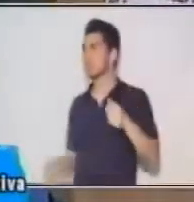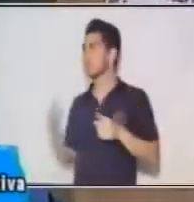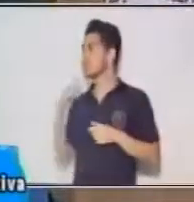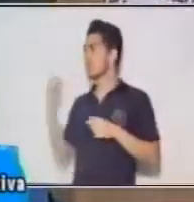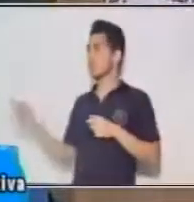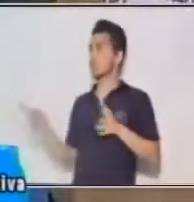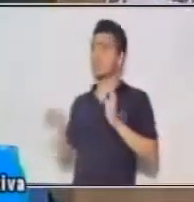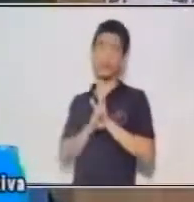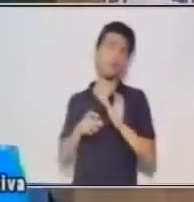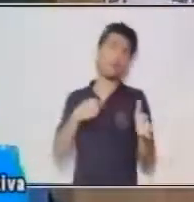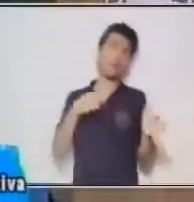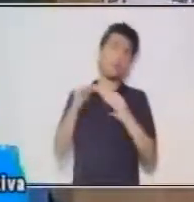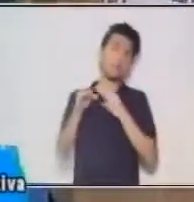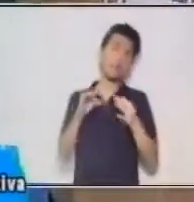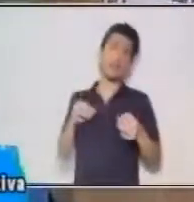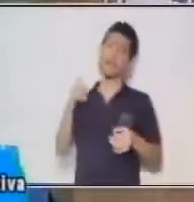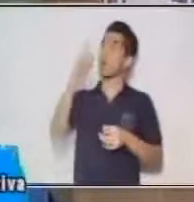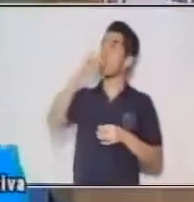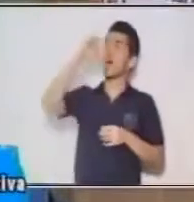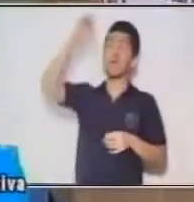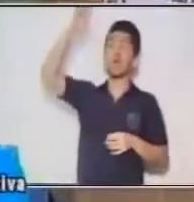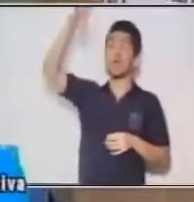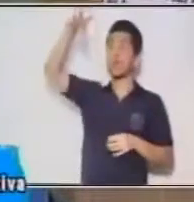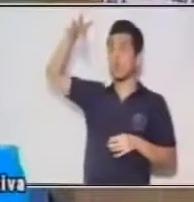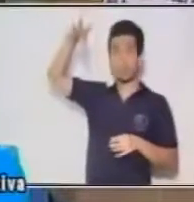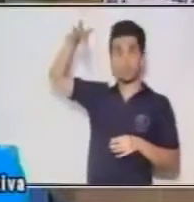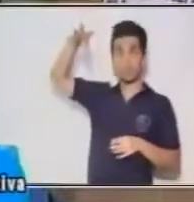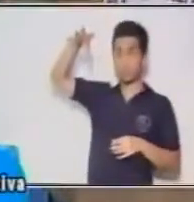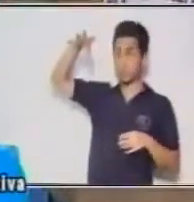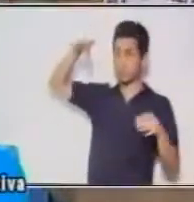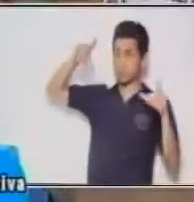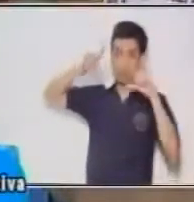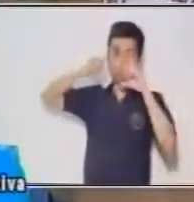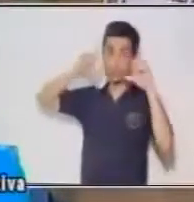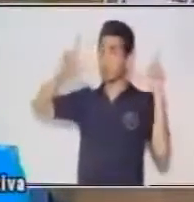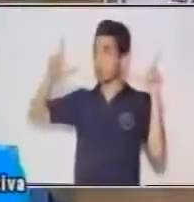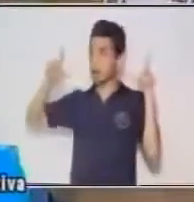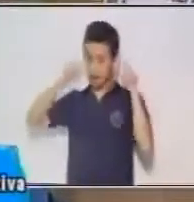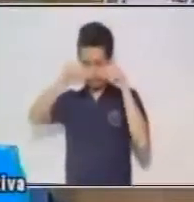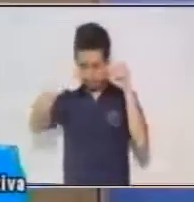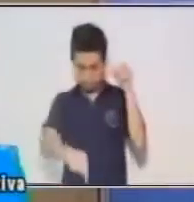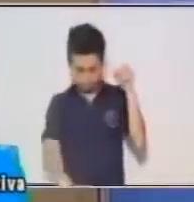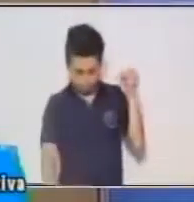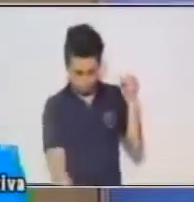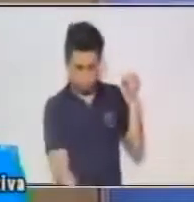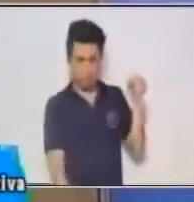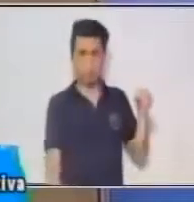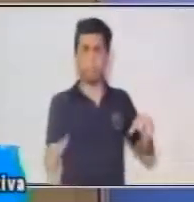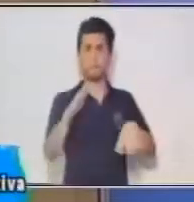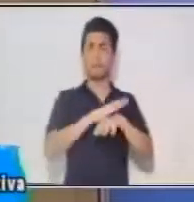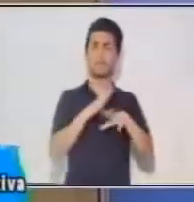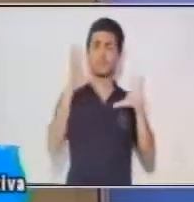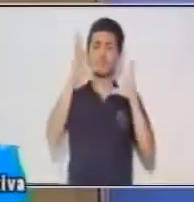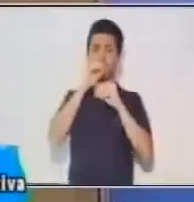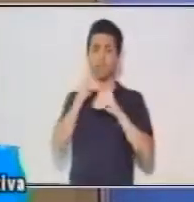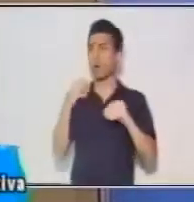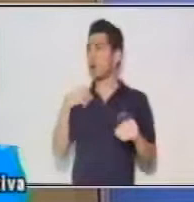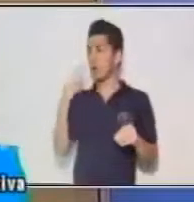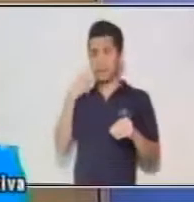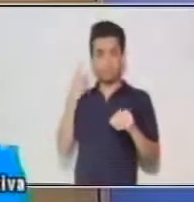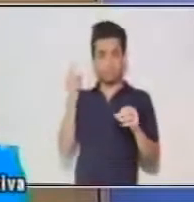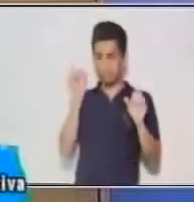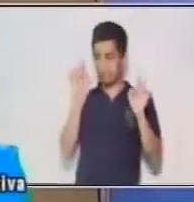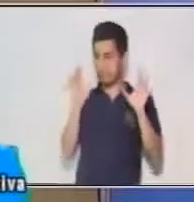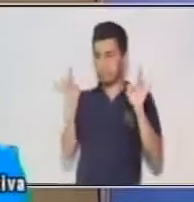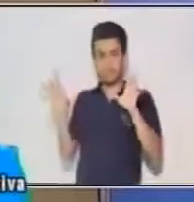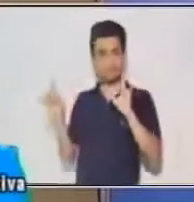del sol. Y en esas profundidades hay más especies que nosotros no hemos podido